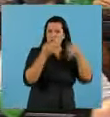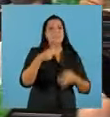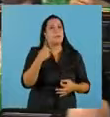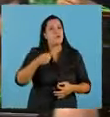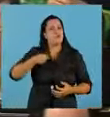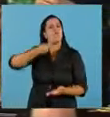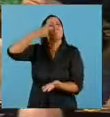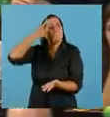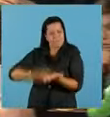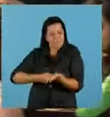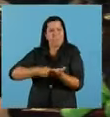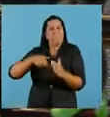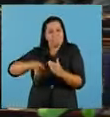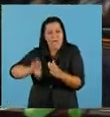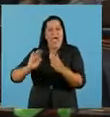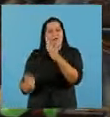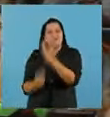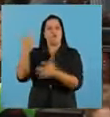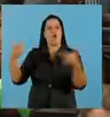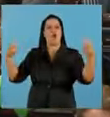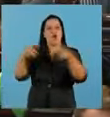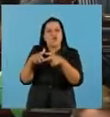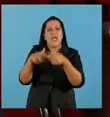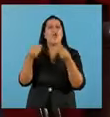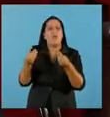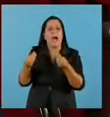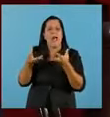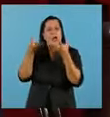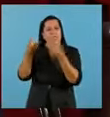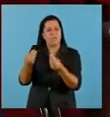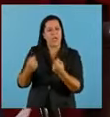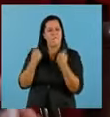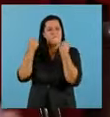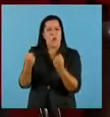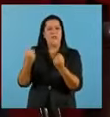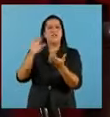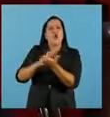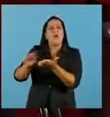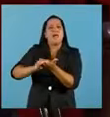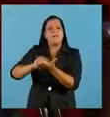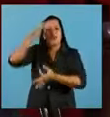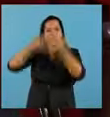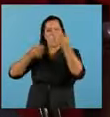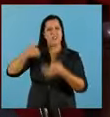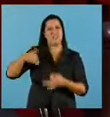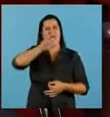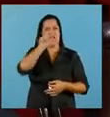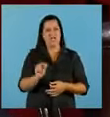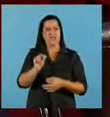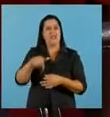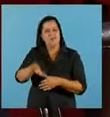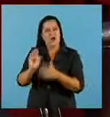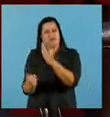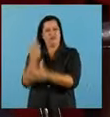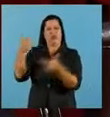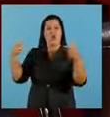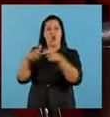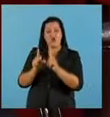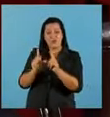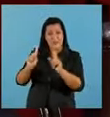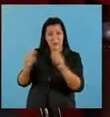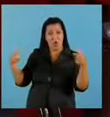he decidido la conformación de un consejo para afianzar la administración de justicia en la República Argentina. Ese